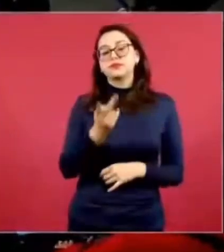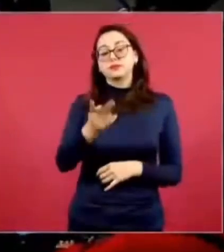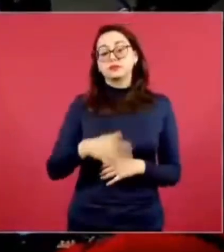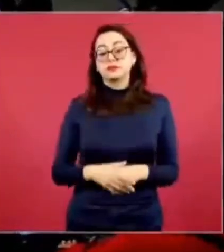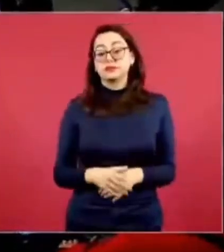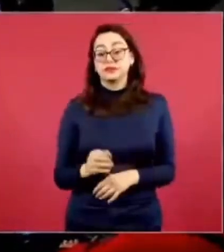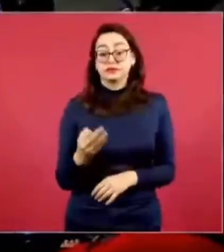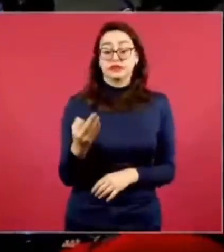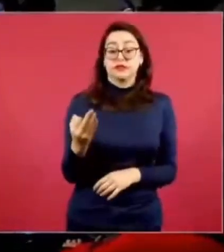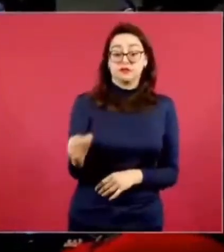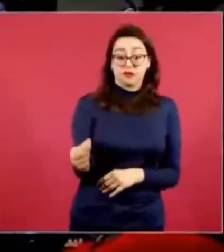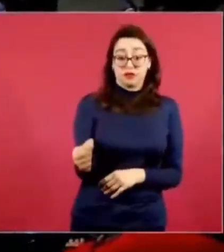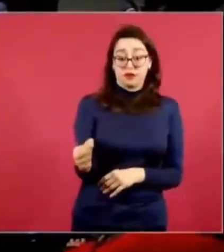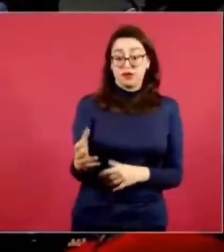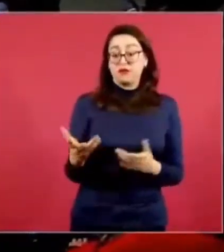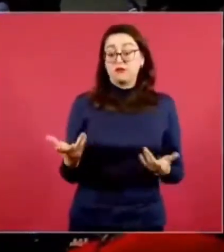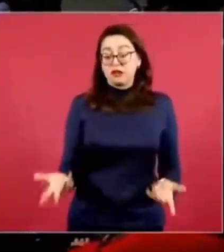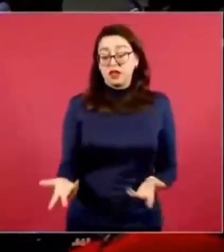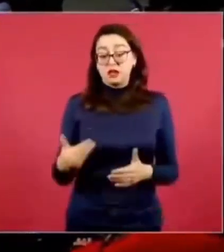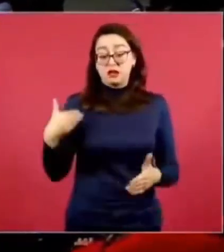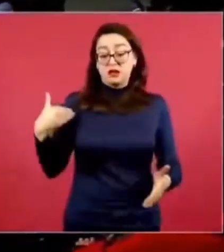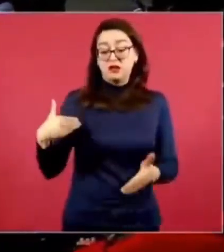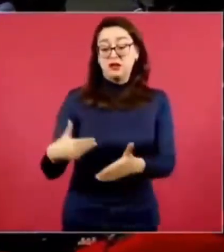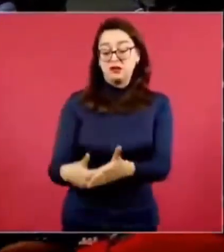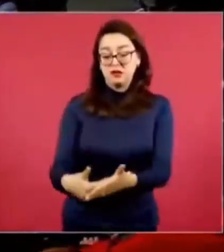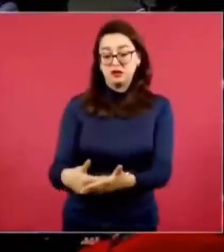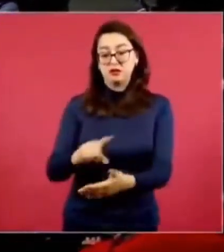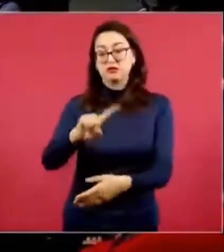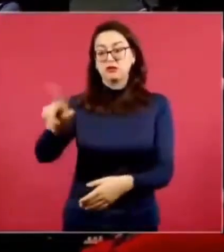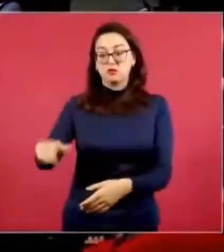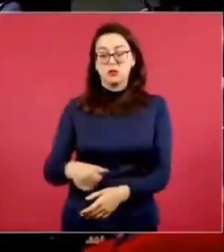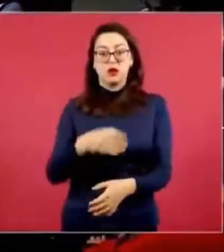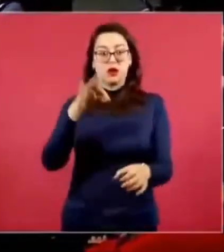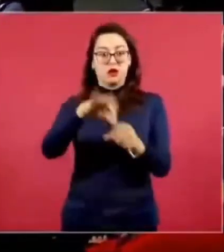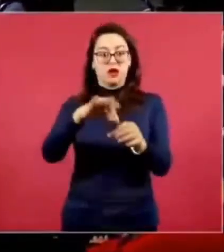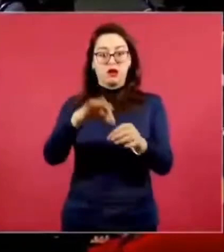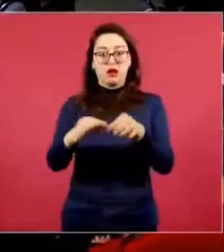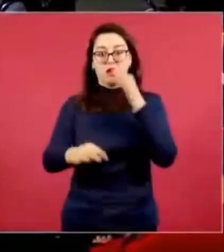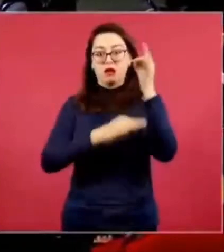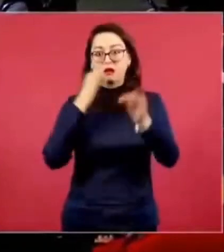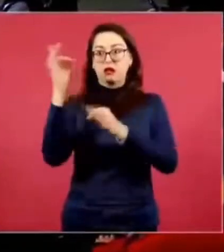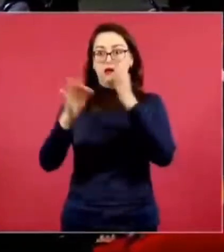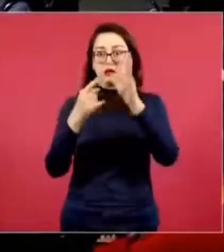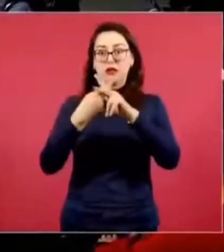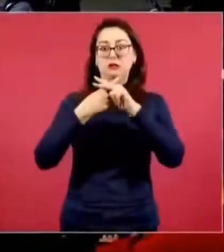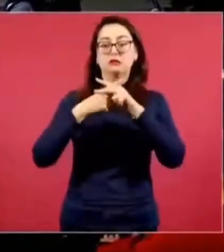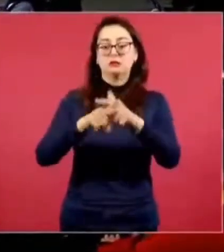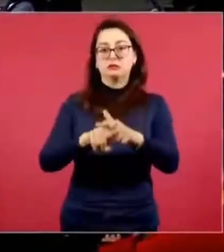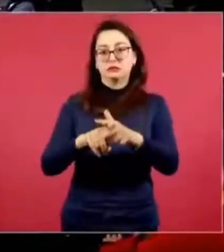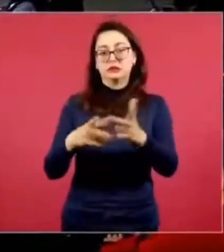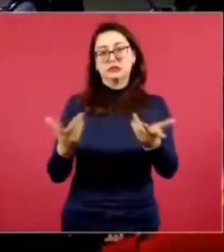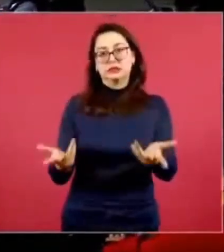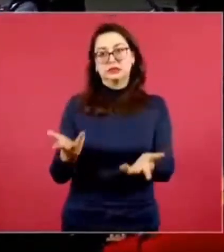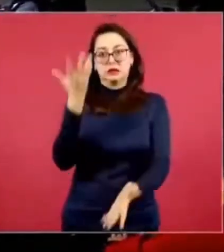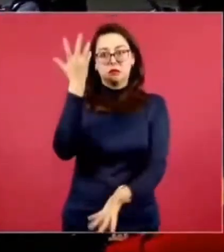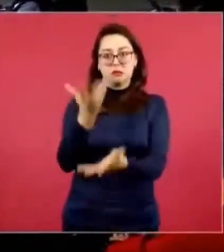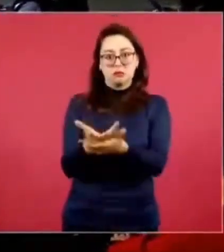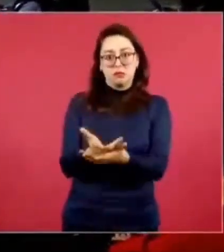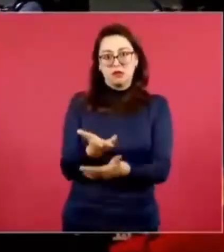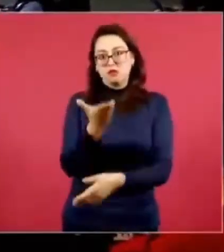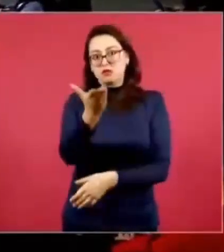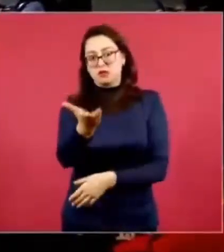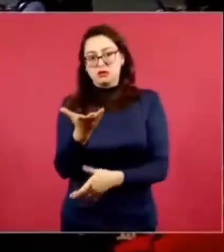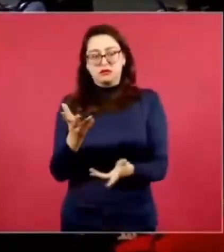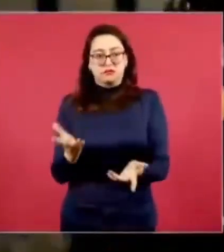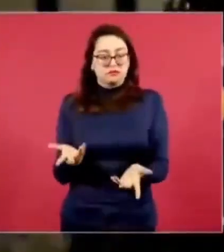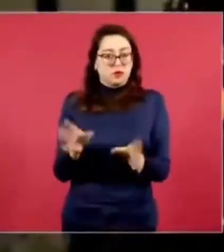el último mes antes de la veda si nos puede decir eh su agenda de de giras todo lo que para este mes